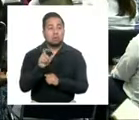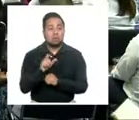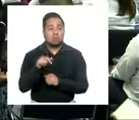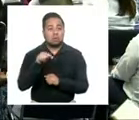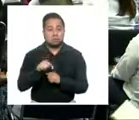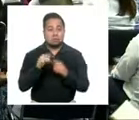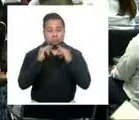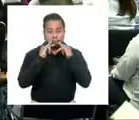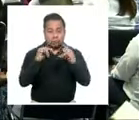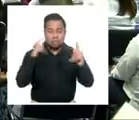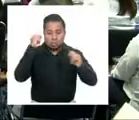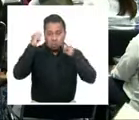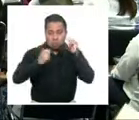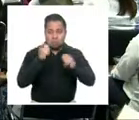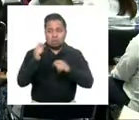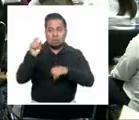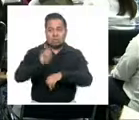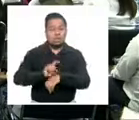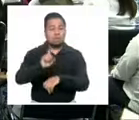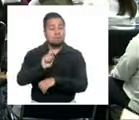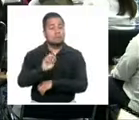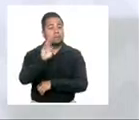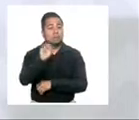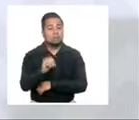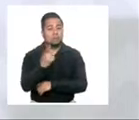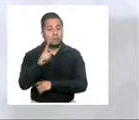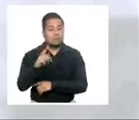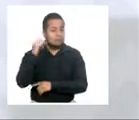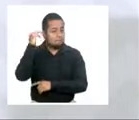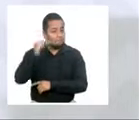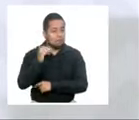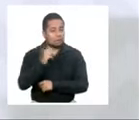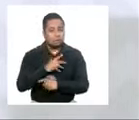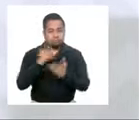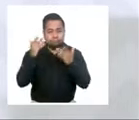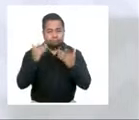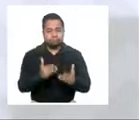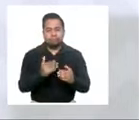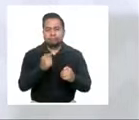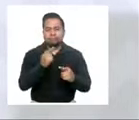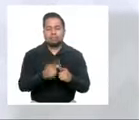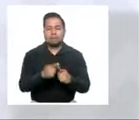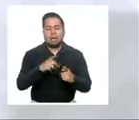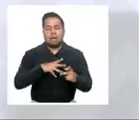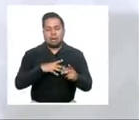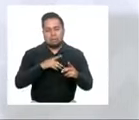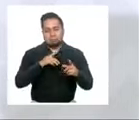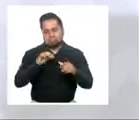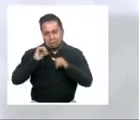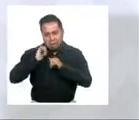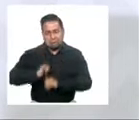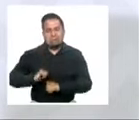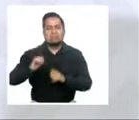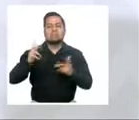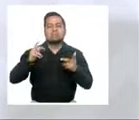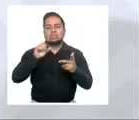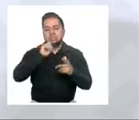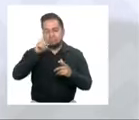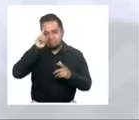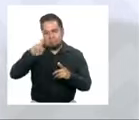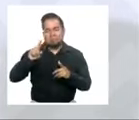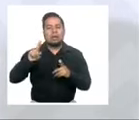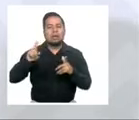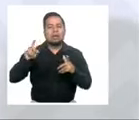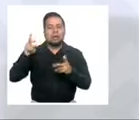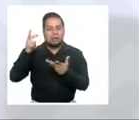este tianguis turístico el día 29 de marzo, con la presencia de nuestros agentes de viajes, con la presencia de